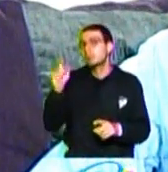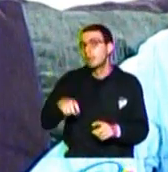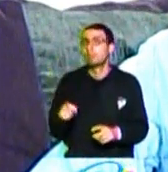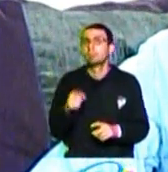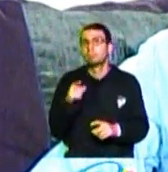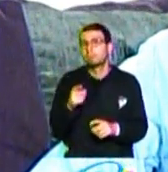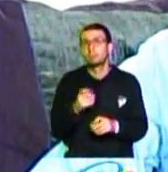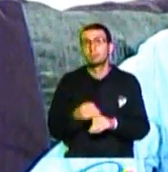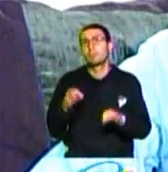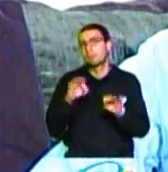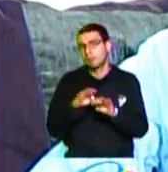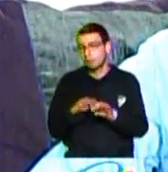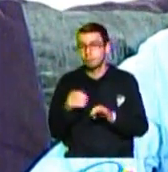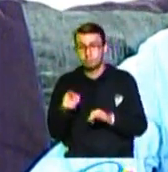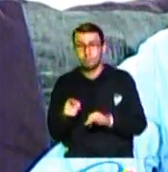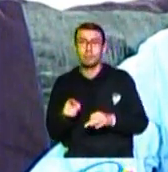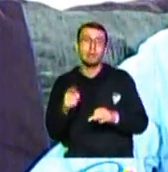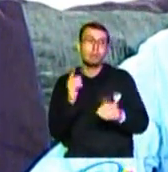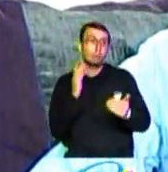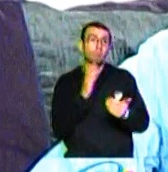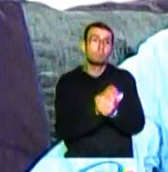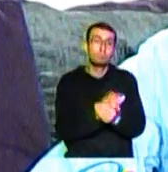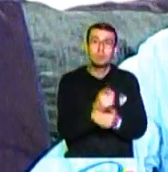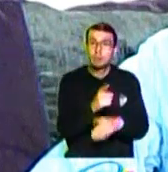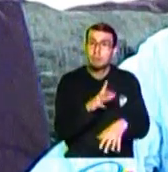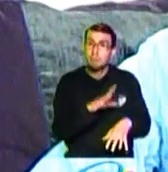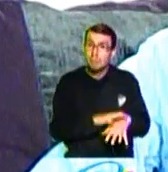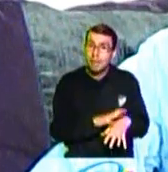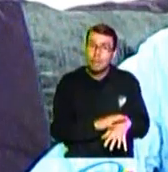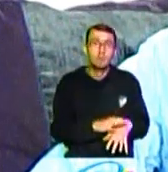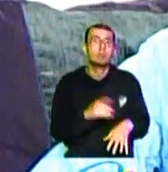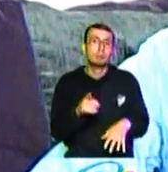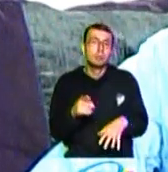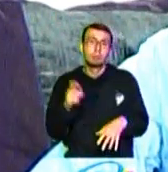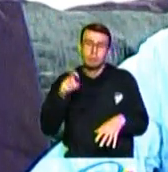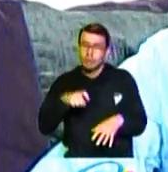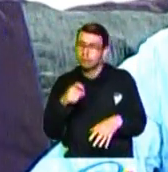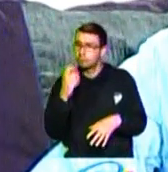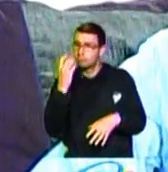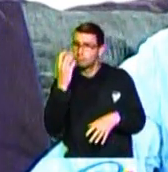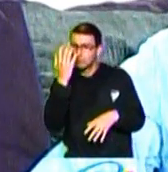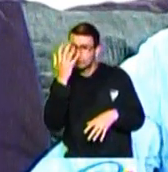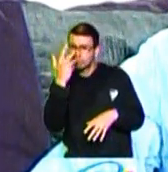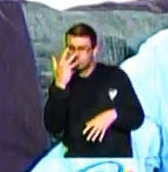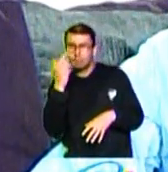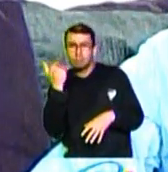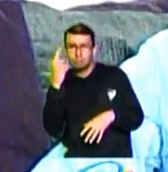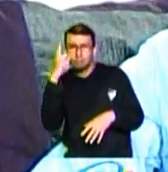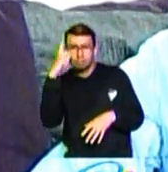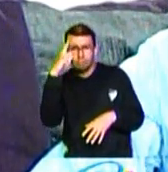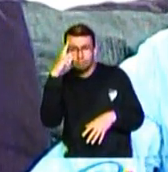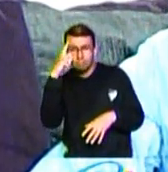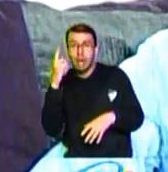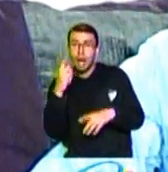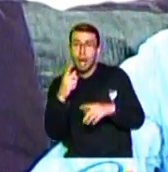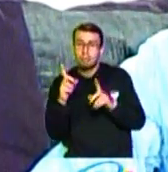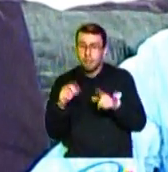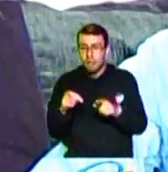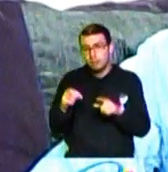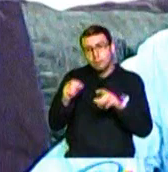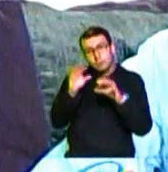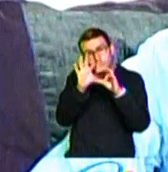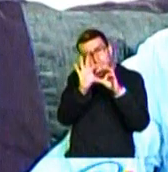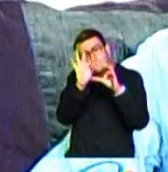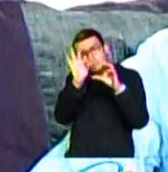colposcopia. De una u otra manera lo deben de exigir, o como toca muchas veces en este país particular, porque pobrecitos a las EPS no